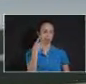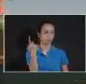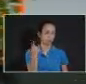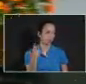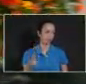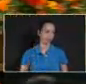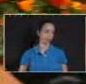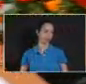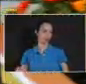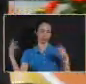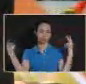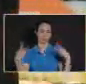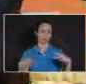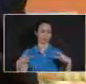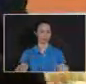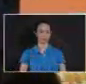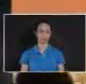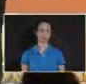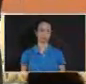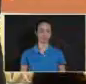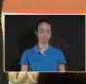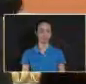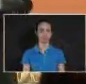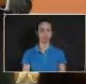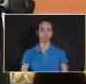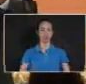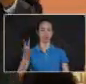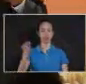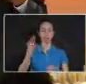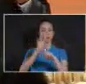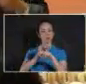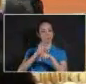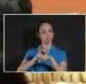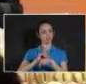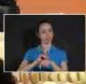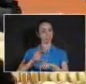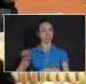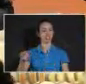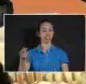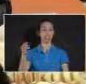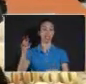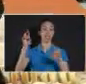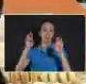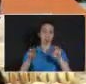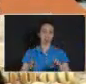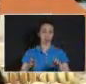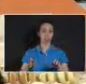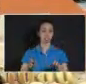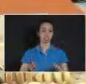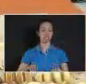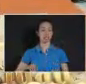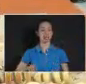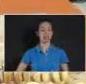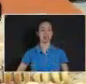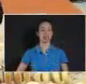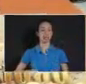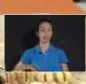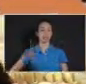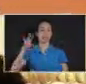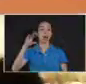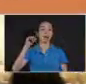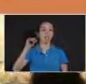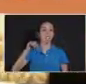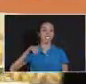No se deje influenciar por aquellos, hermano, que viniendo a la iglesia le empiezan a lavar la mente,